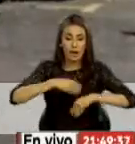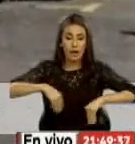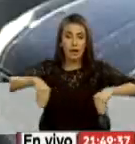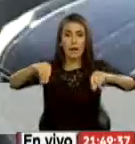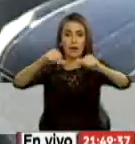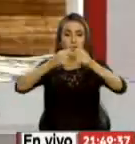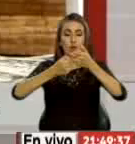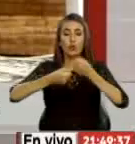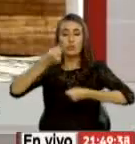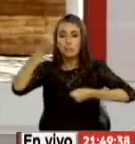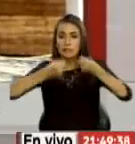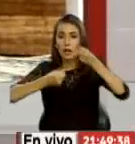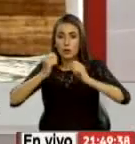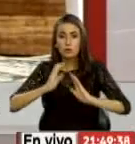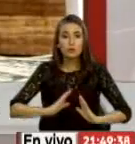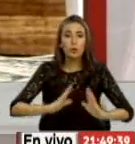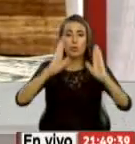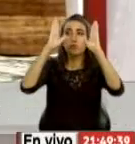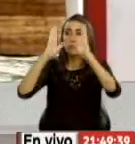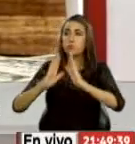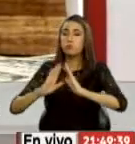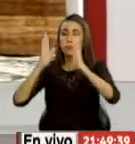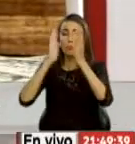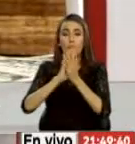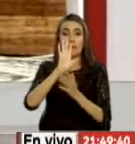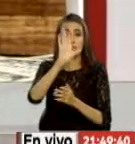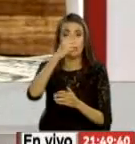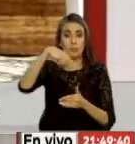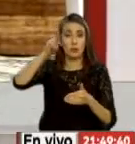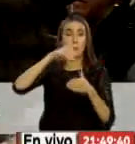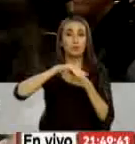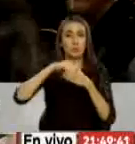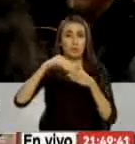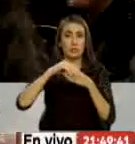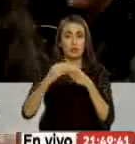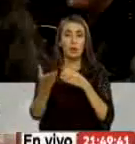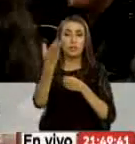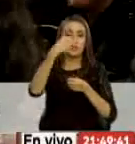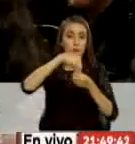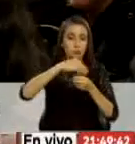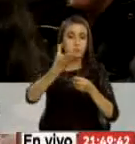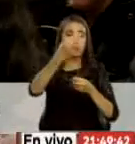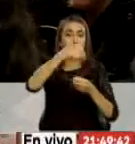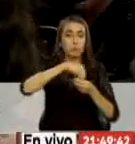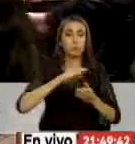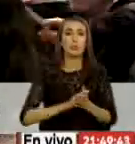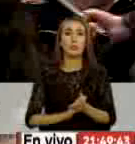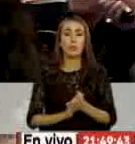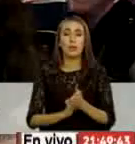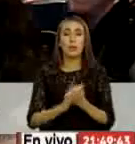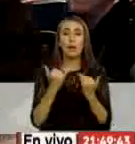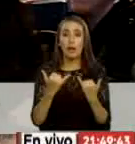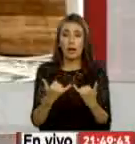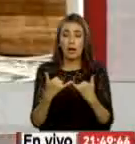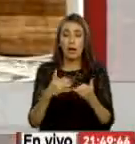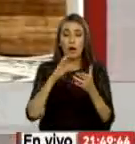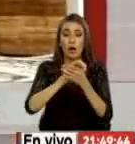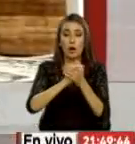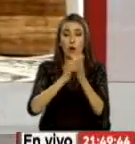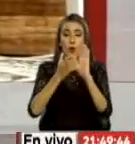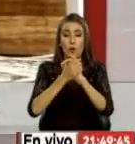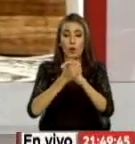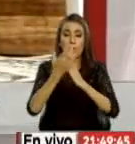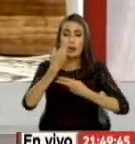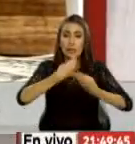autos y edificios produjo una recaudación de cerca de 5 millones de dólares. Para el actual proceso, en noviembre se contempla la venta